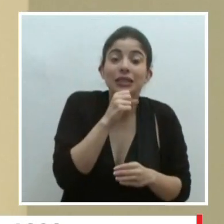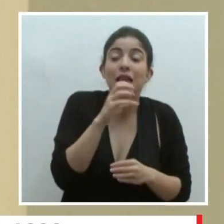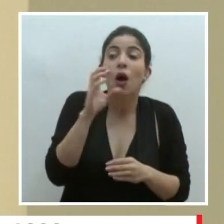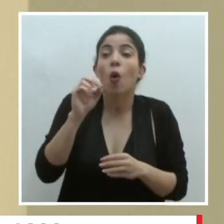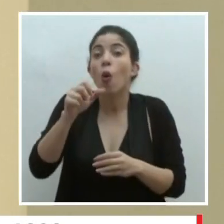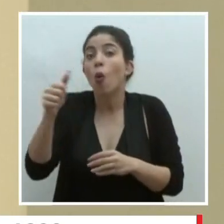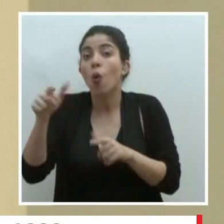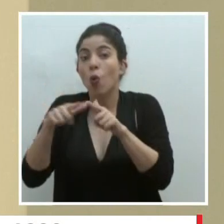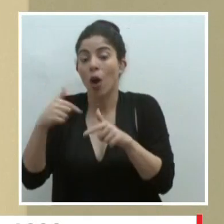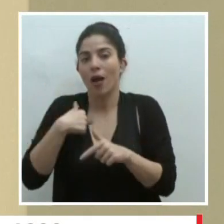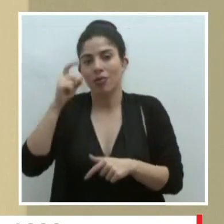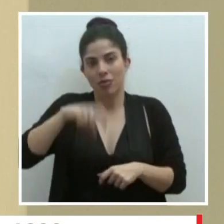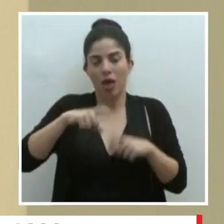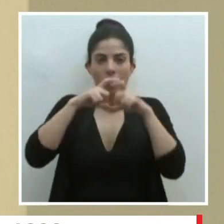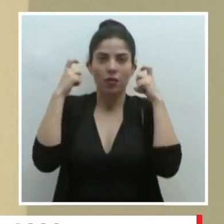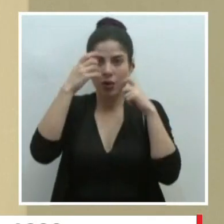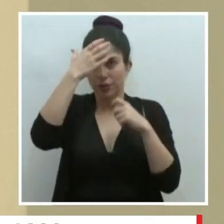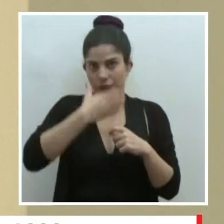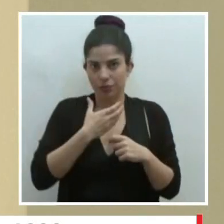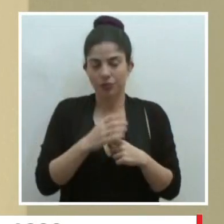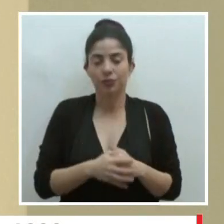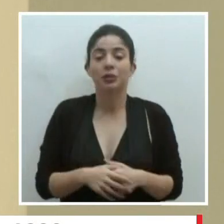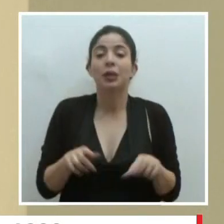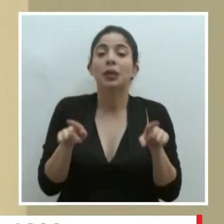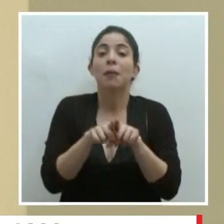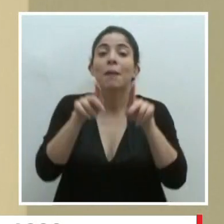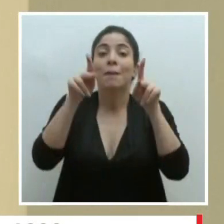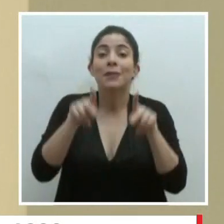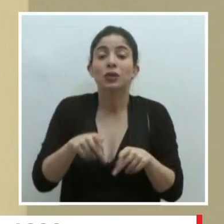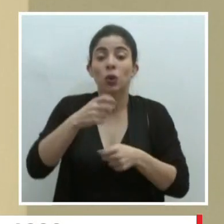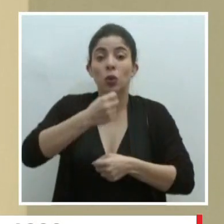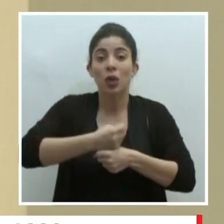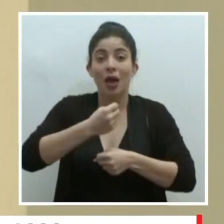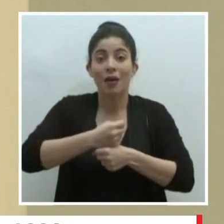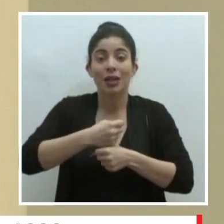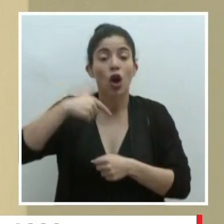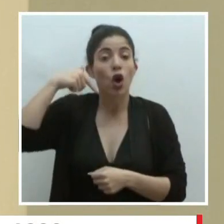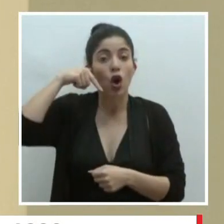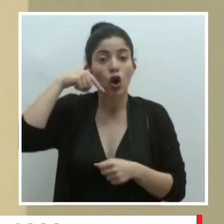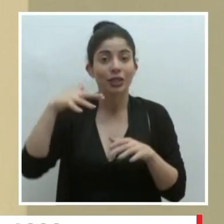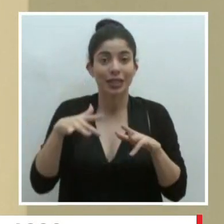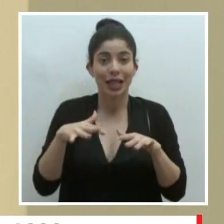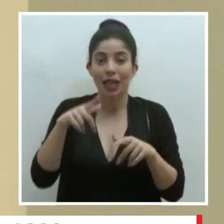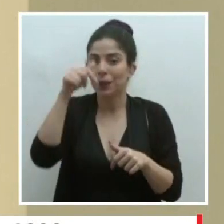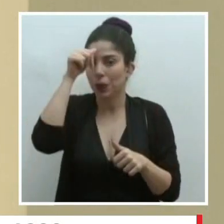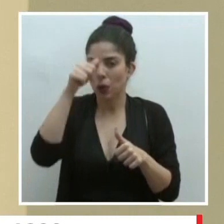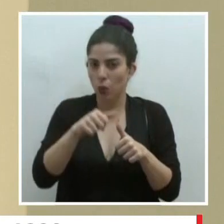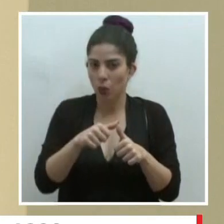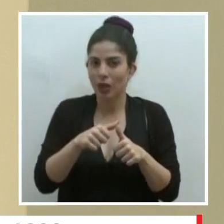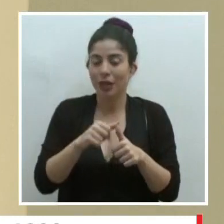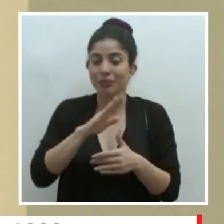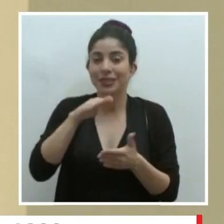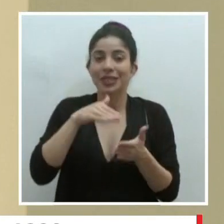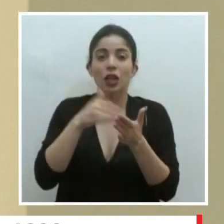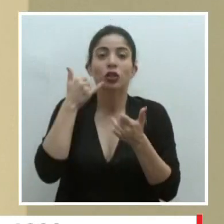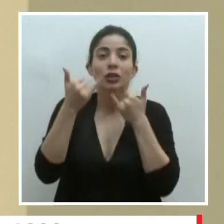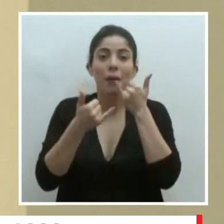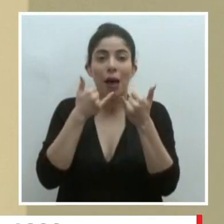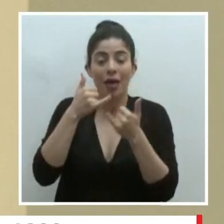otras alternativas. También para las personas que laboran en los call centers, recordemos, centros de